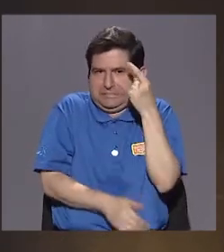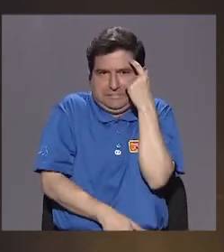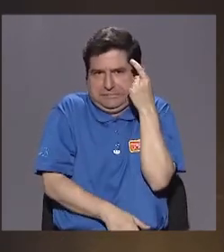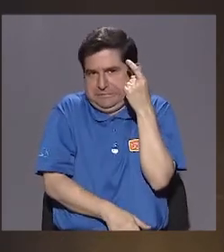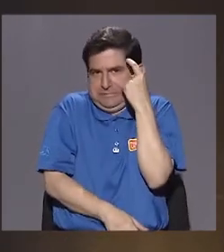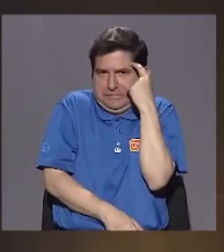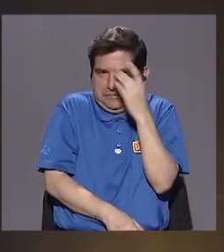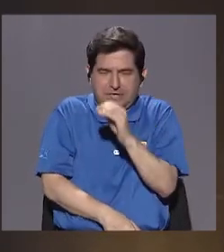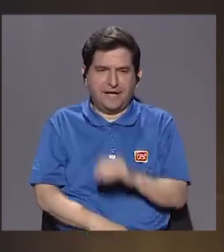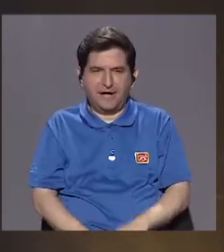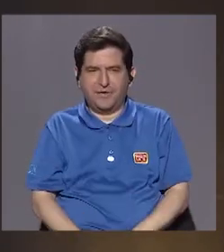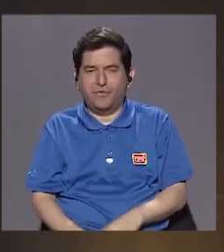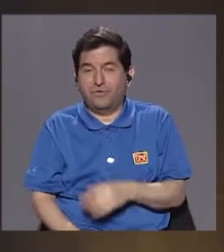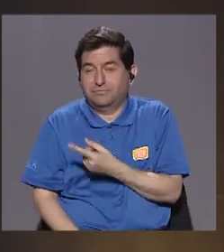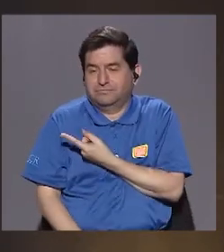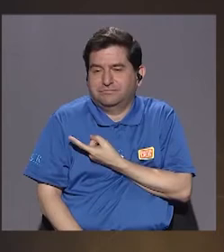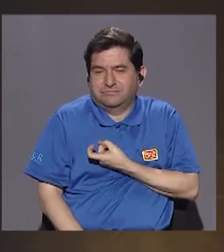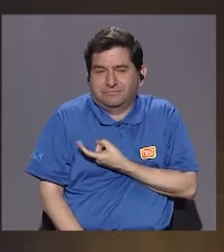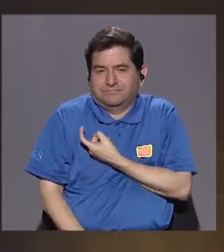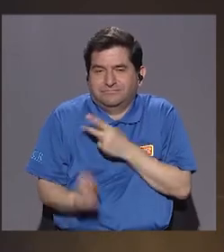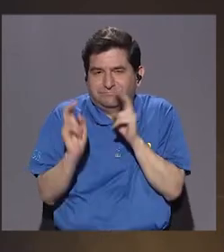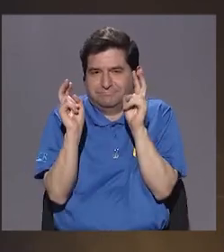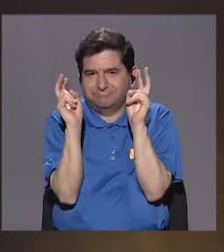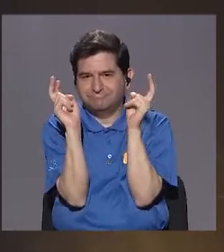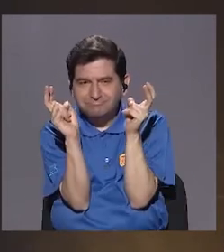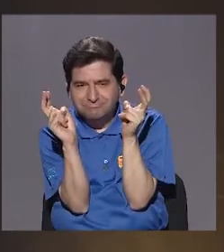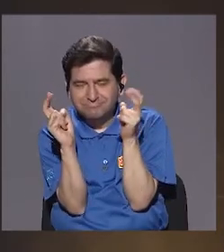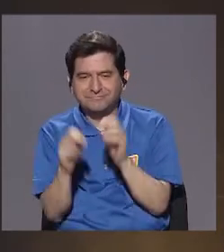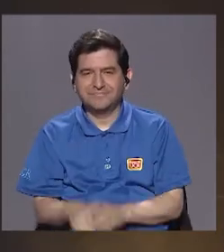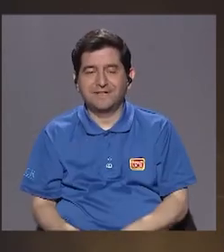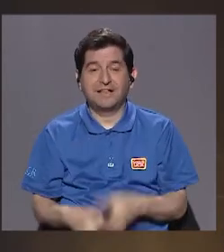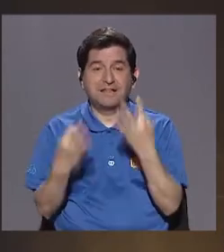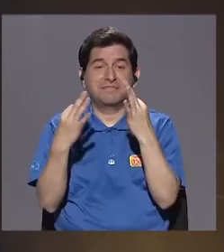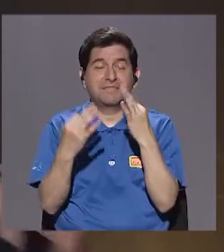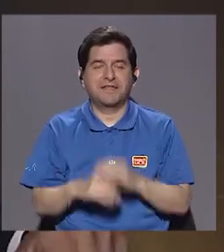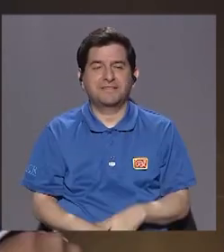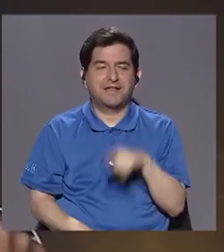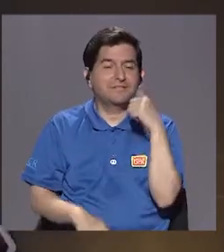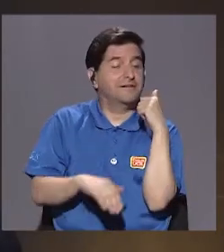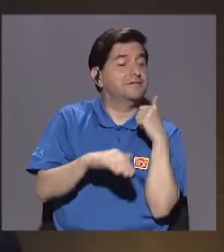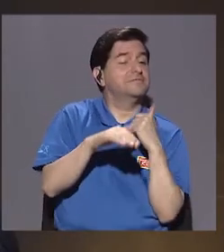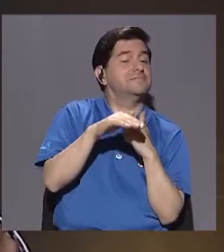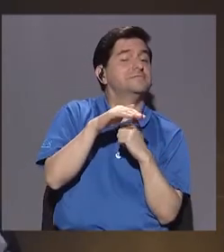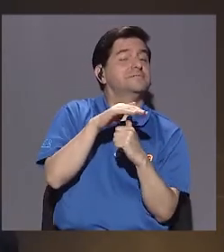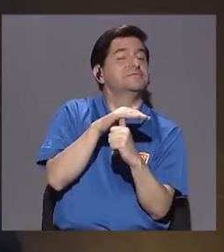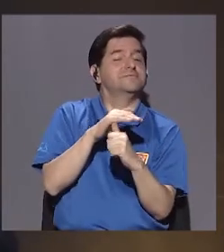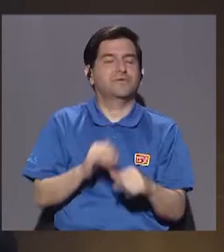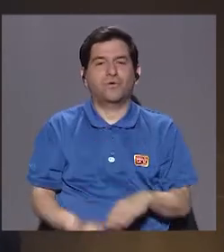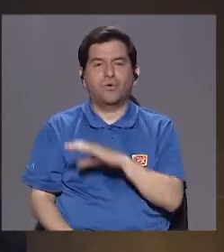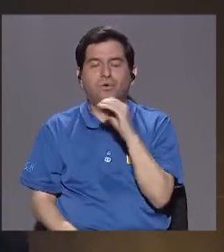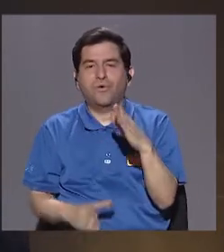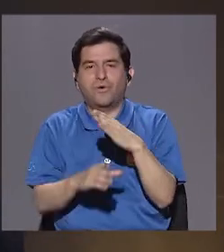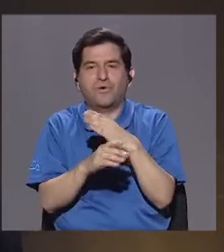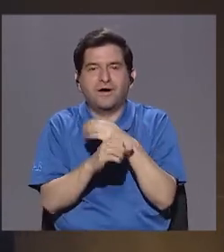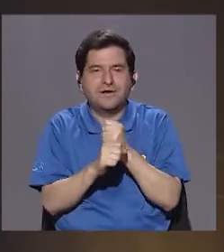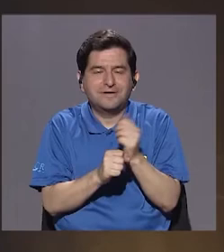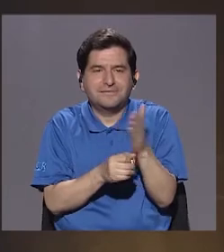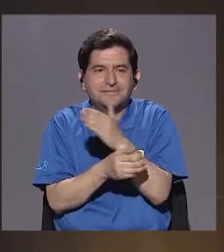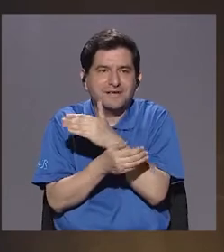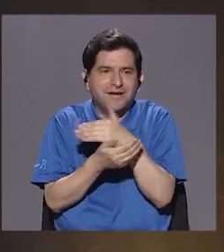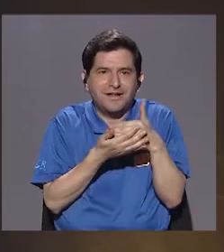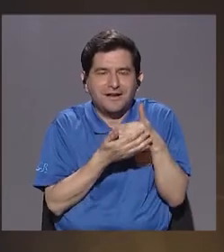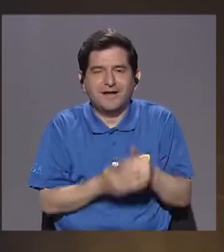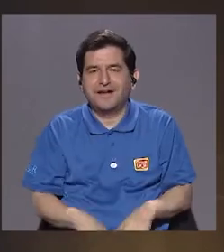pensamiento o la mala tentación de un poco escamotear estos o esconder o hacer algunas